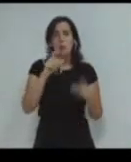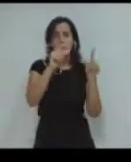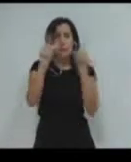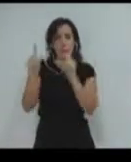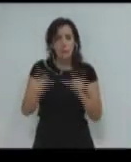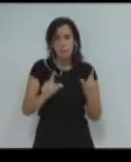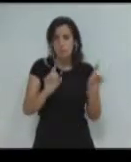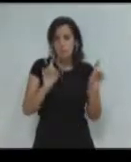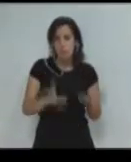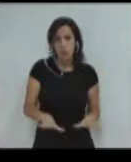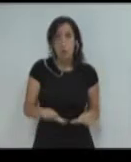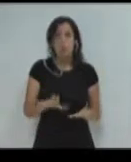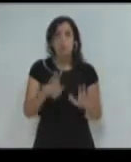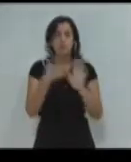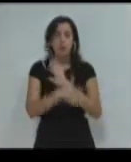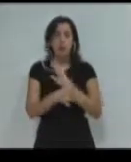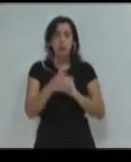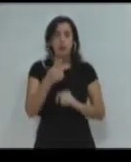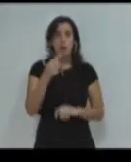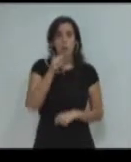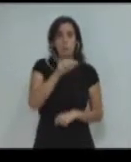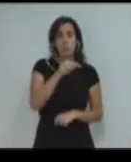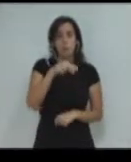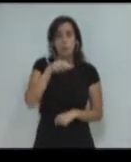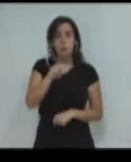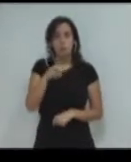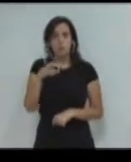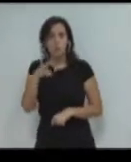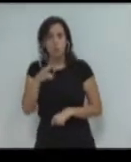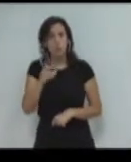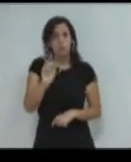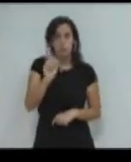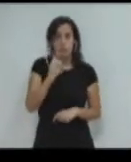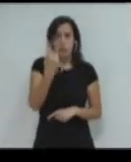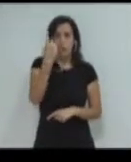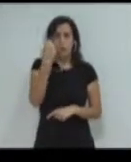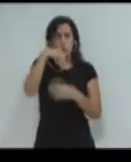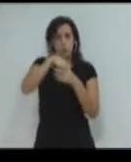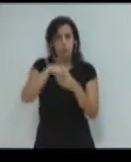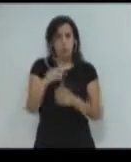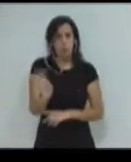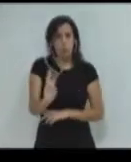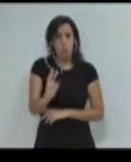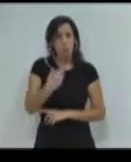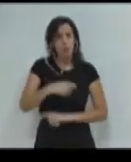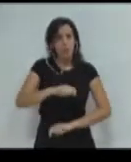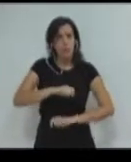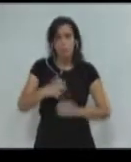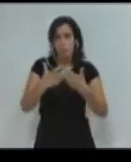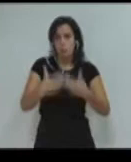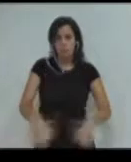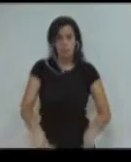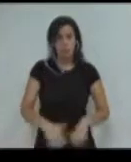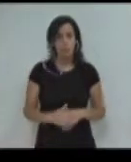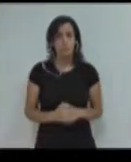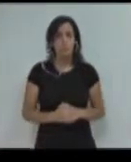vale poner un punto, 2 puntos, 3 puntos. Hay una propiedad dentro del Word que te lo da automáticamente.